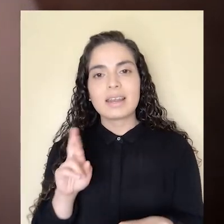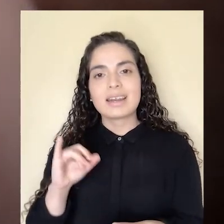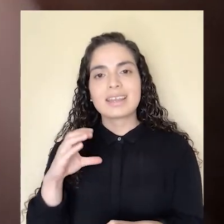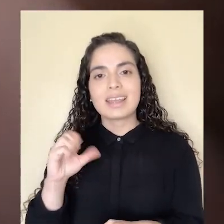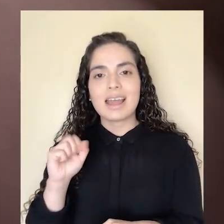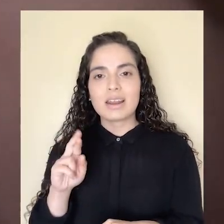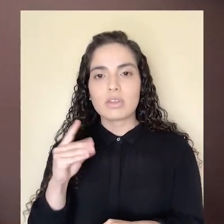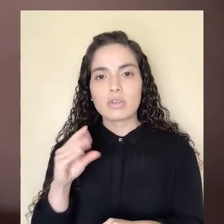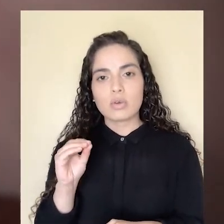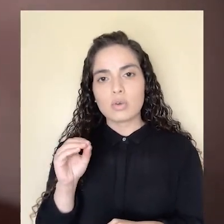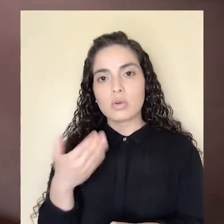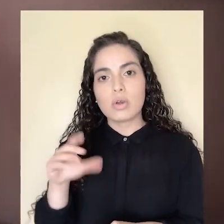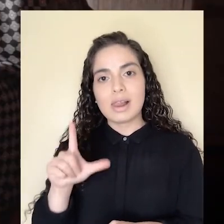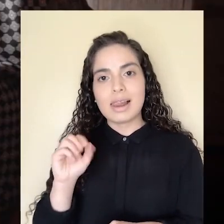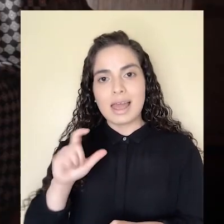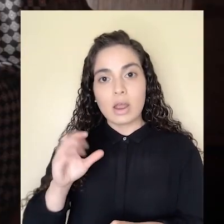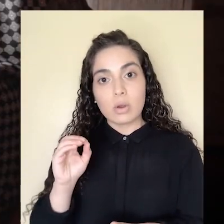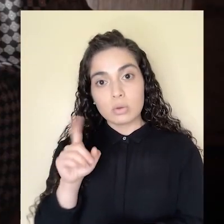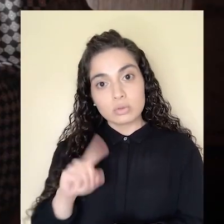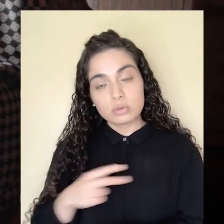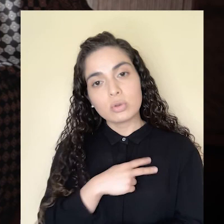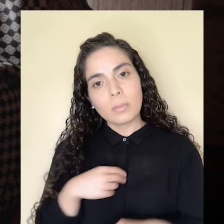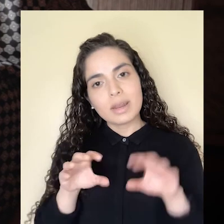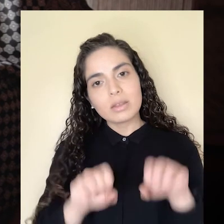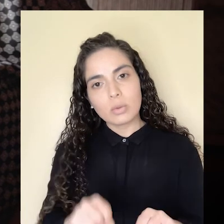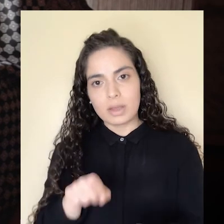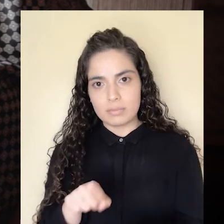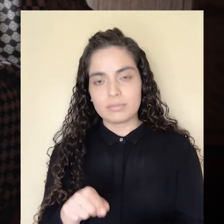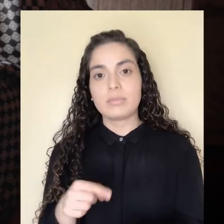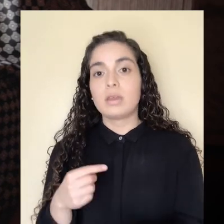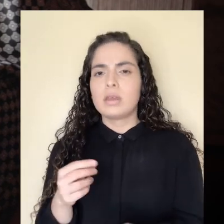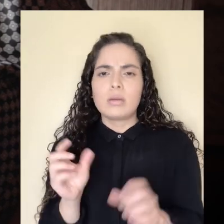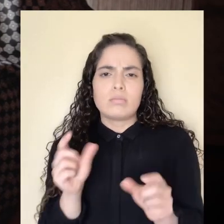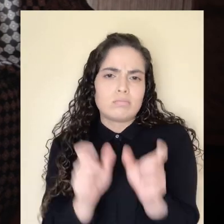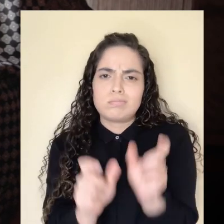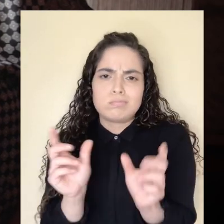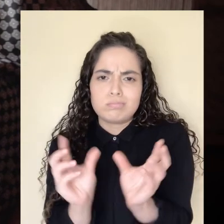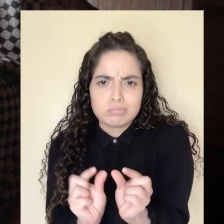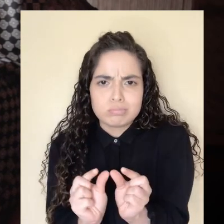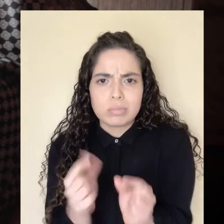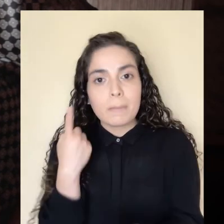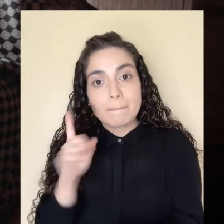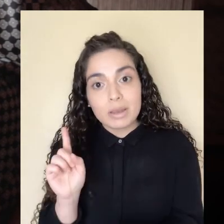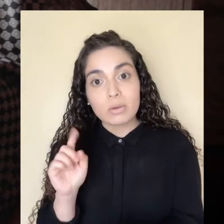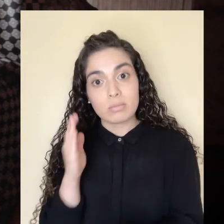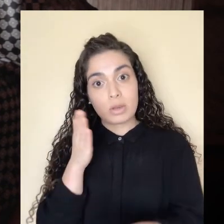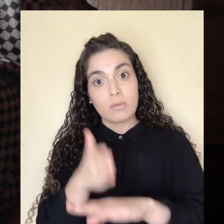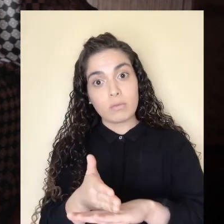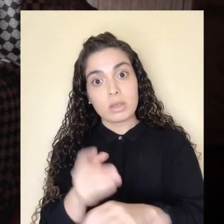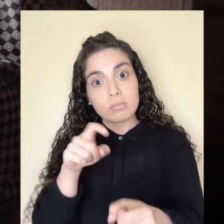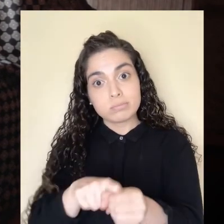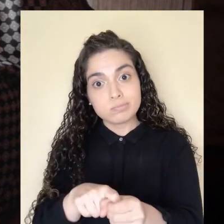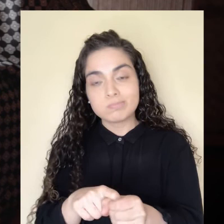Lago, aquí en Curanilahue. No fue mucha gente, pero cuando yo fui ya tenían el